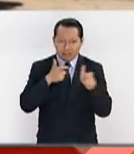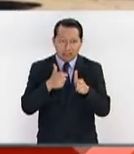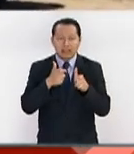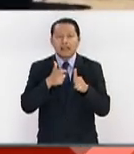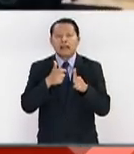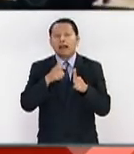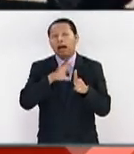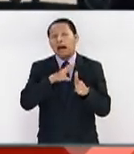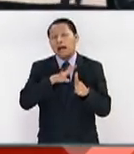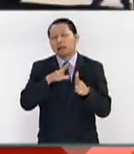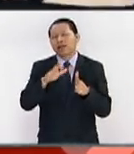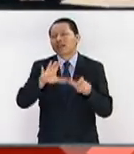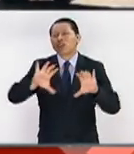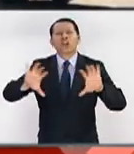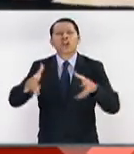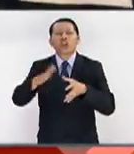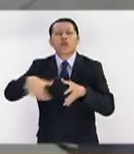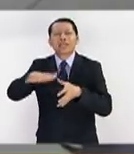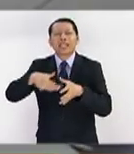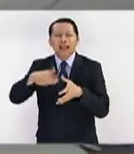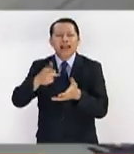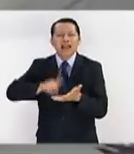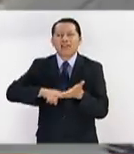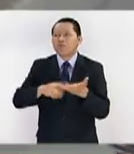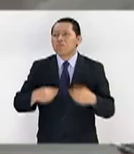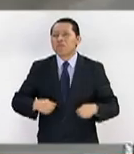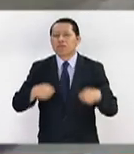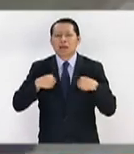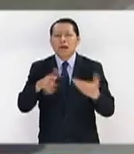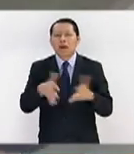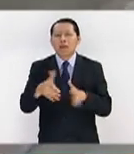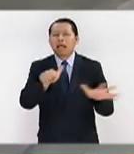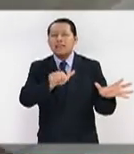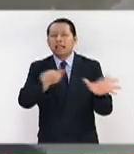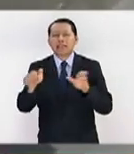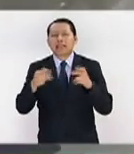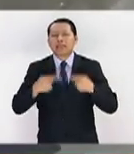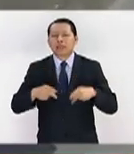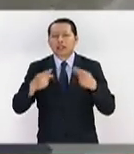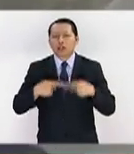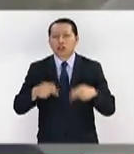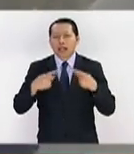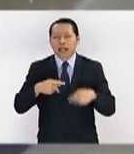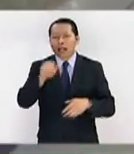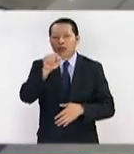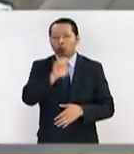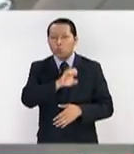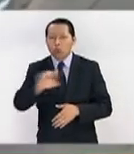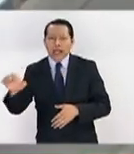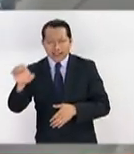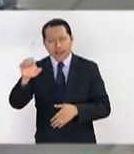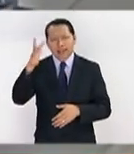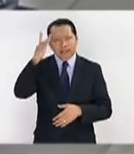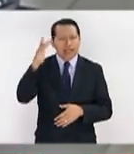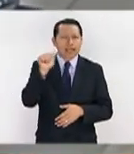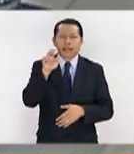Sutherland Springs, una comunidad de apenas 600 habitantes a 55 kilómetros al sureste de San Antonio.